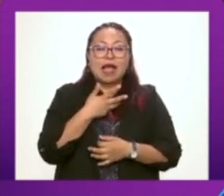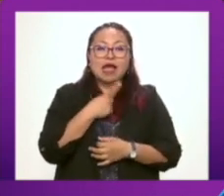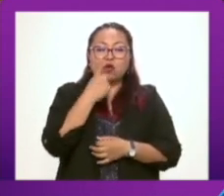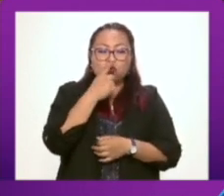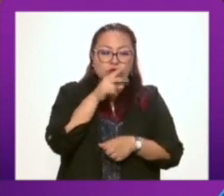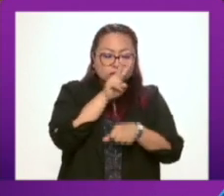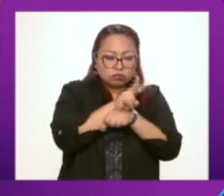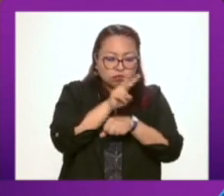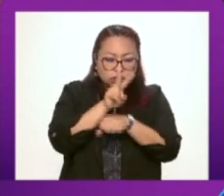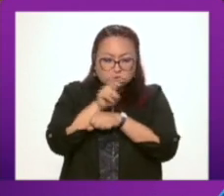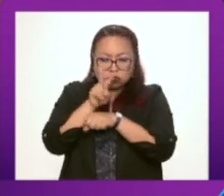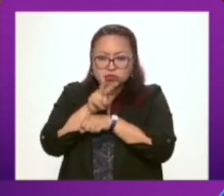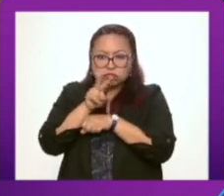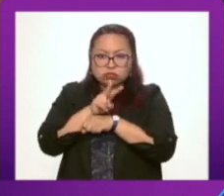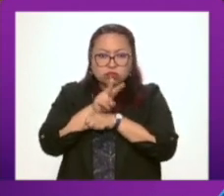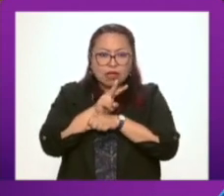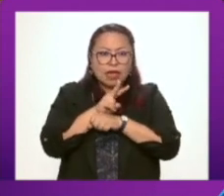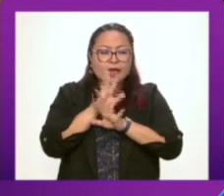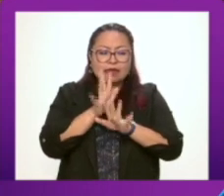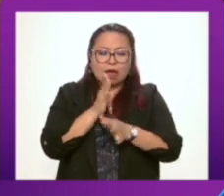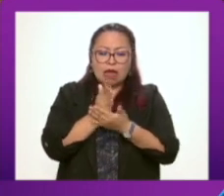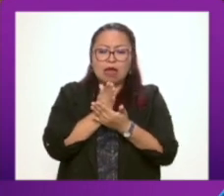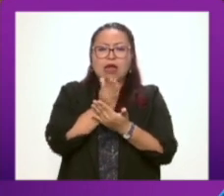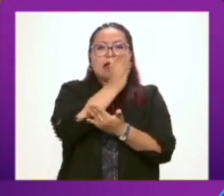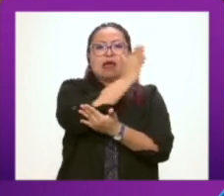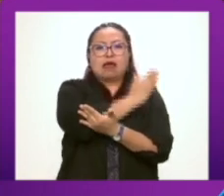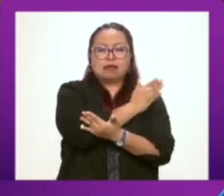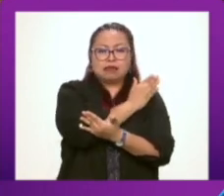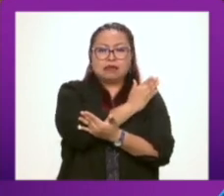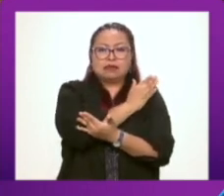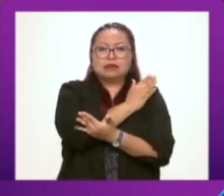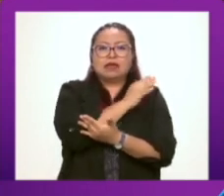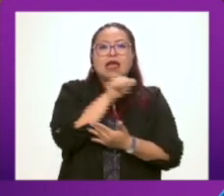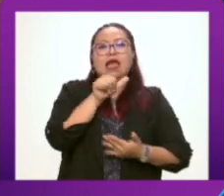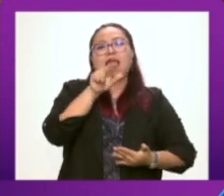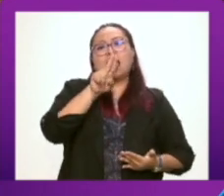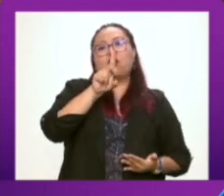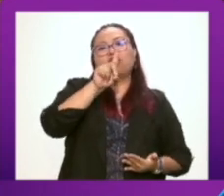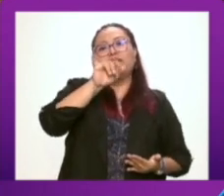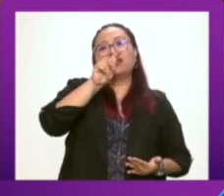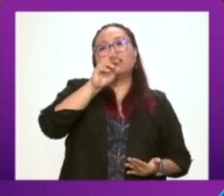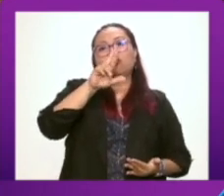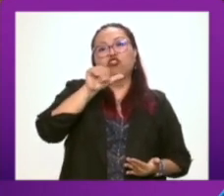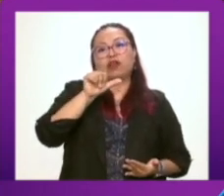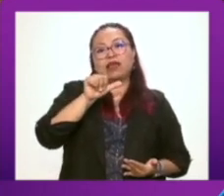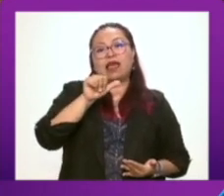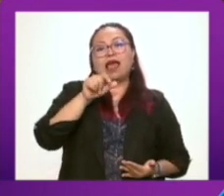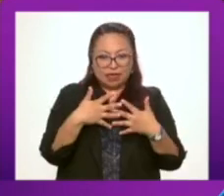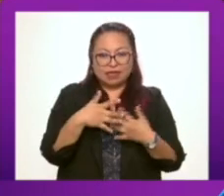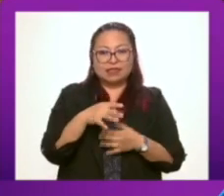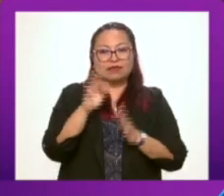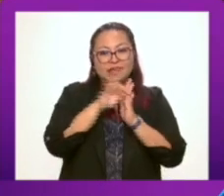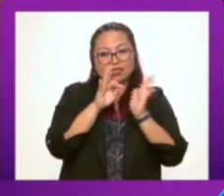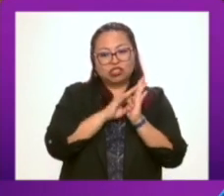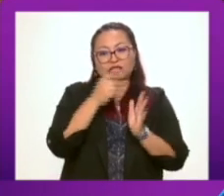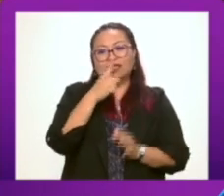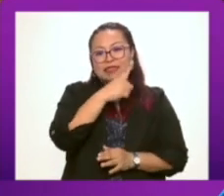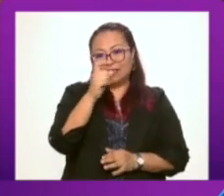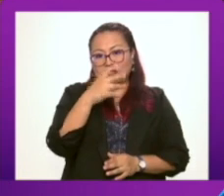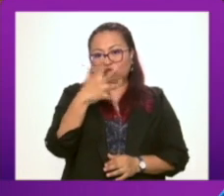de observaciones que ha sido emitido por la auditoría superior de la federación no